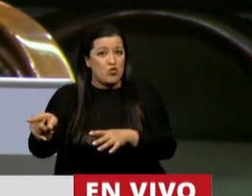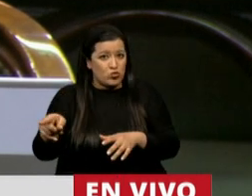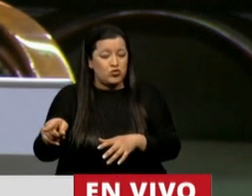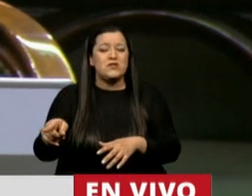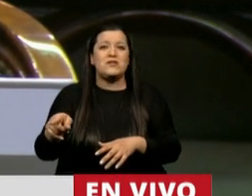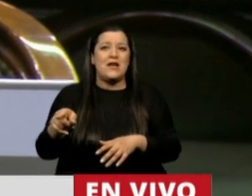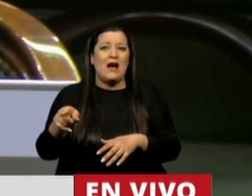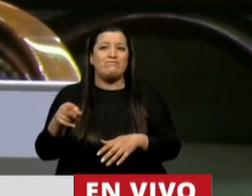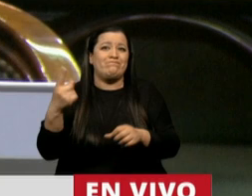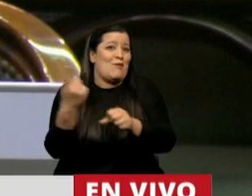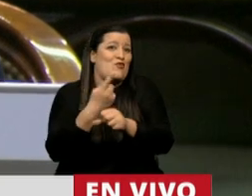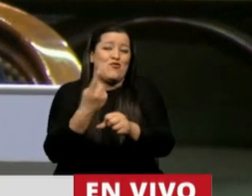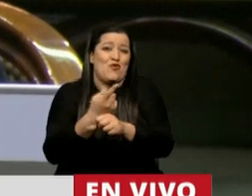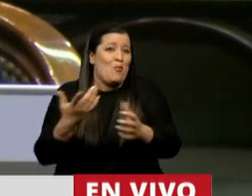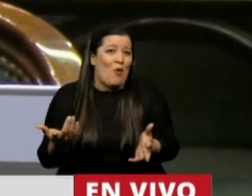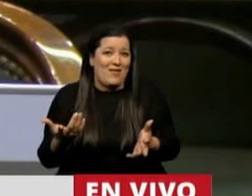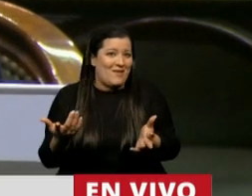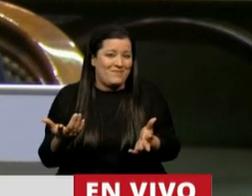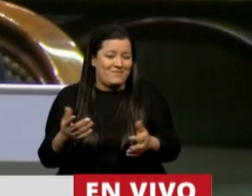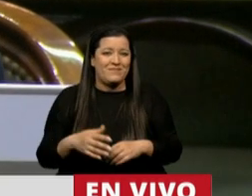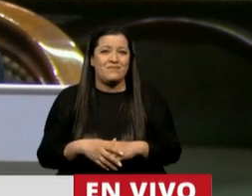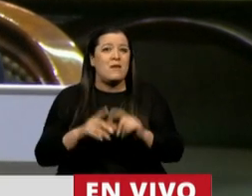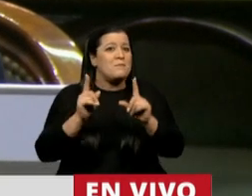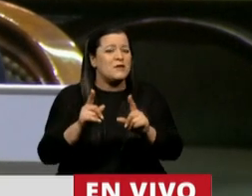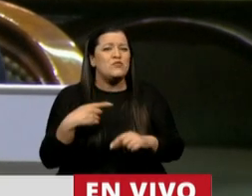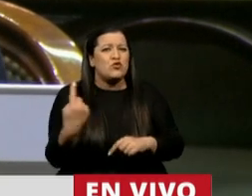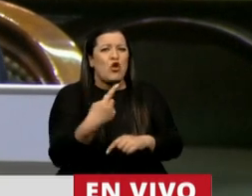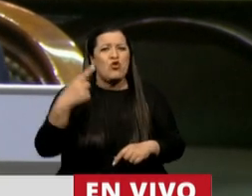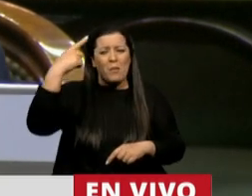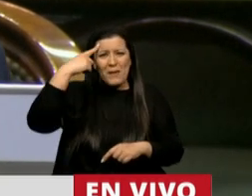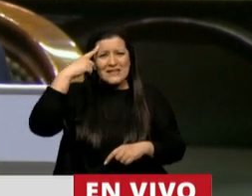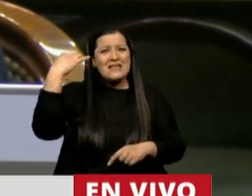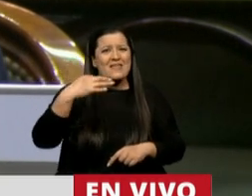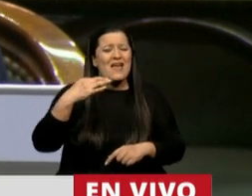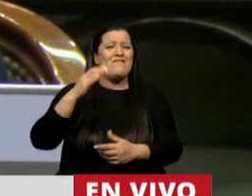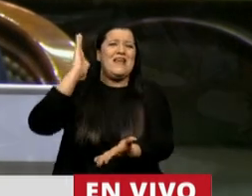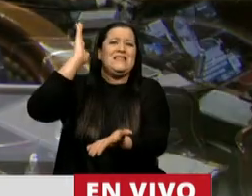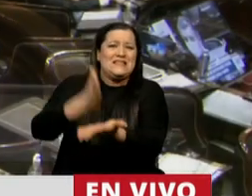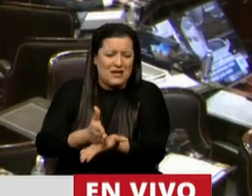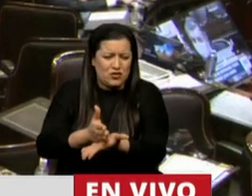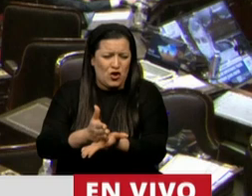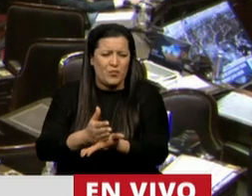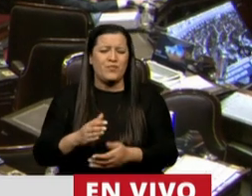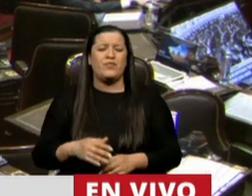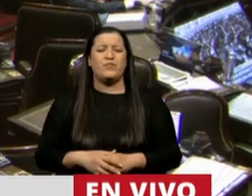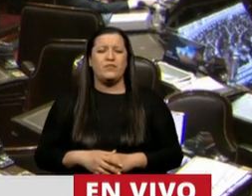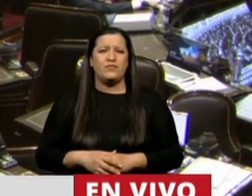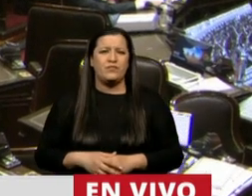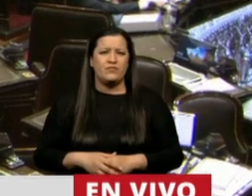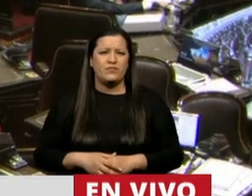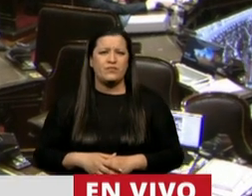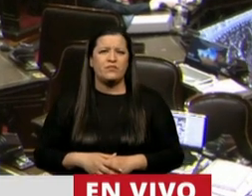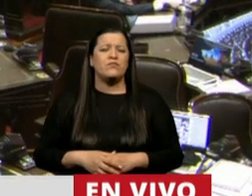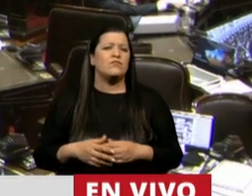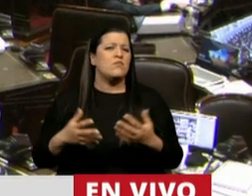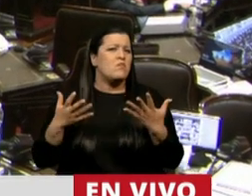impidió que no tuviese la misma proporción de lo que considerábamos debería ser la sanción Así que presidente